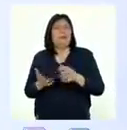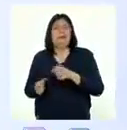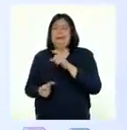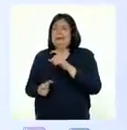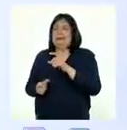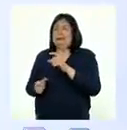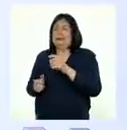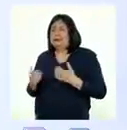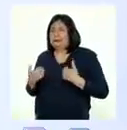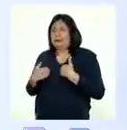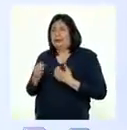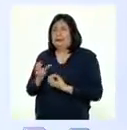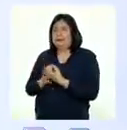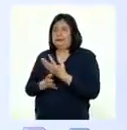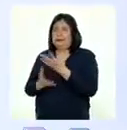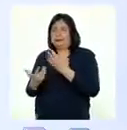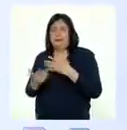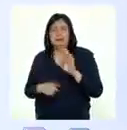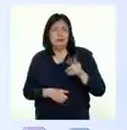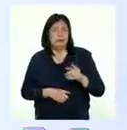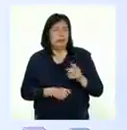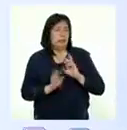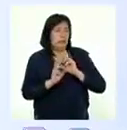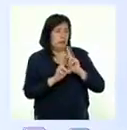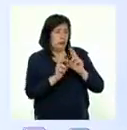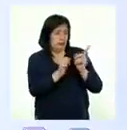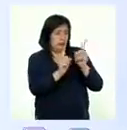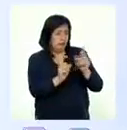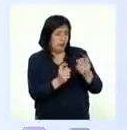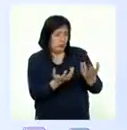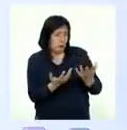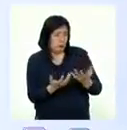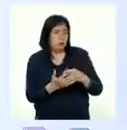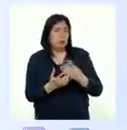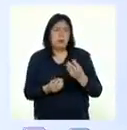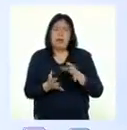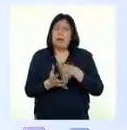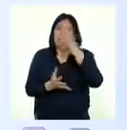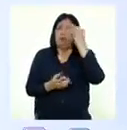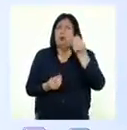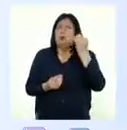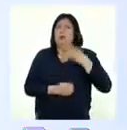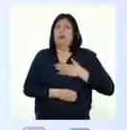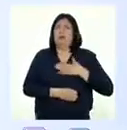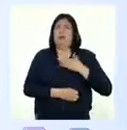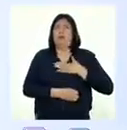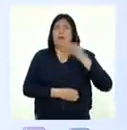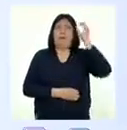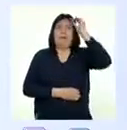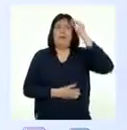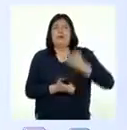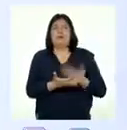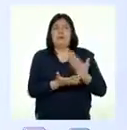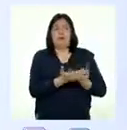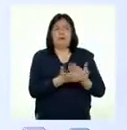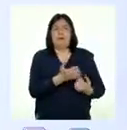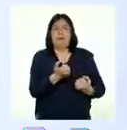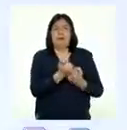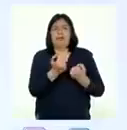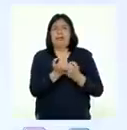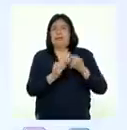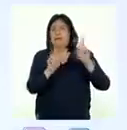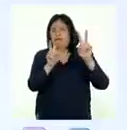vivos. Para responder la pregunta que nos hizo la profesora, aprendimos a cómo asumir una postura fundamentada con respecto a un